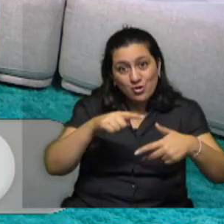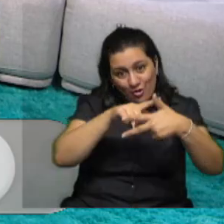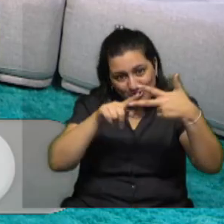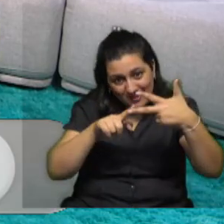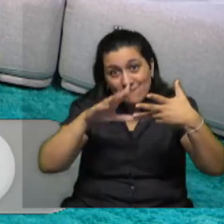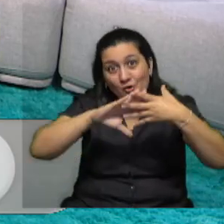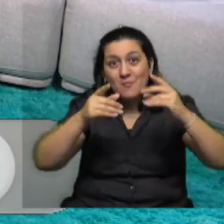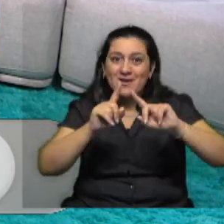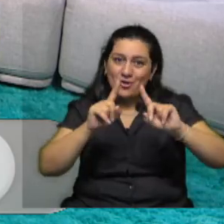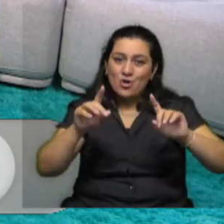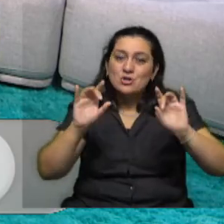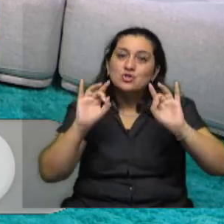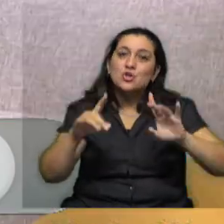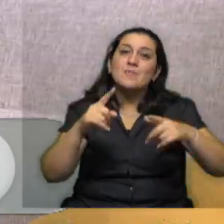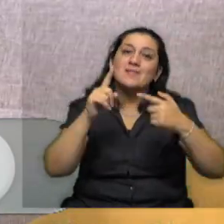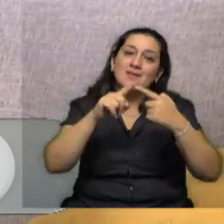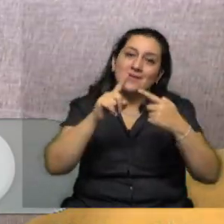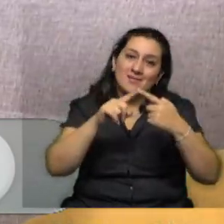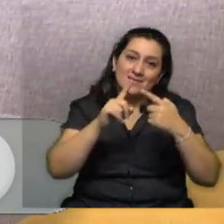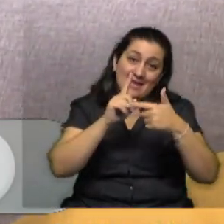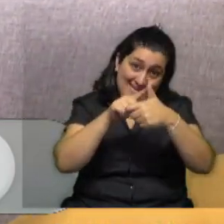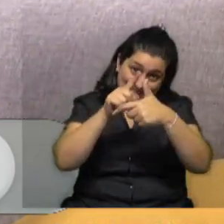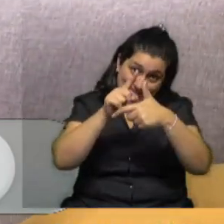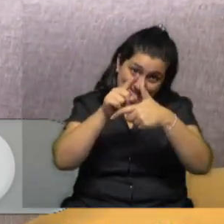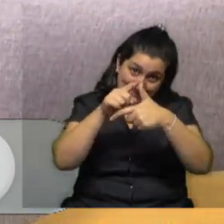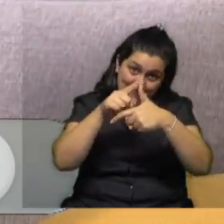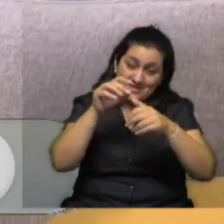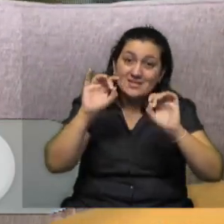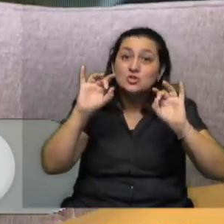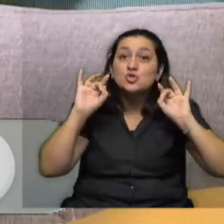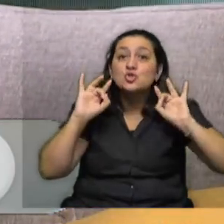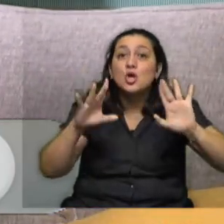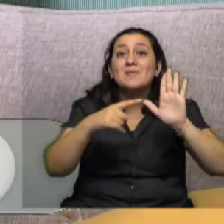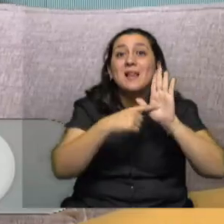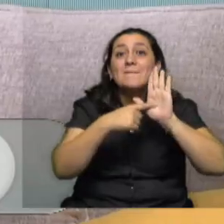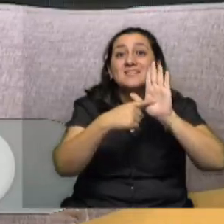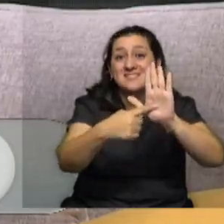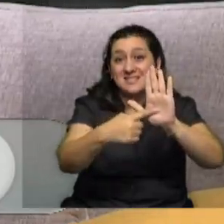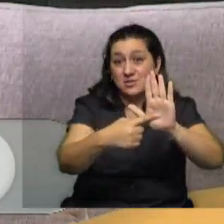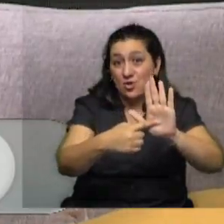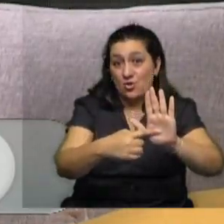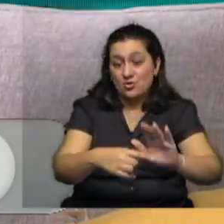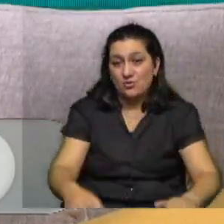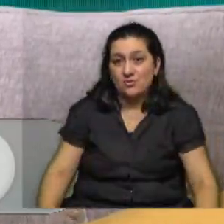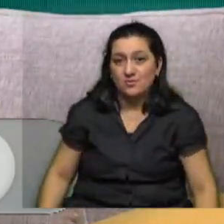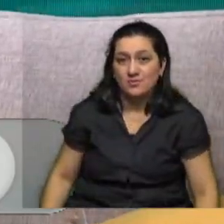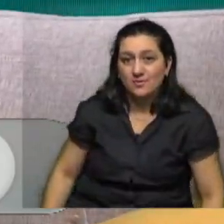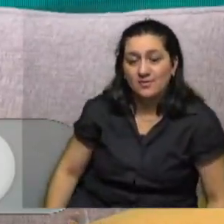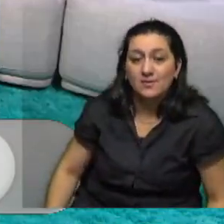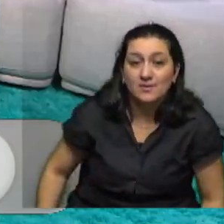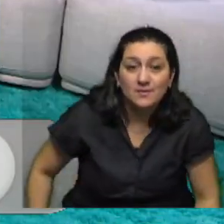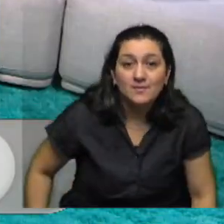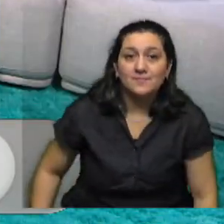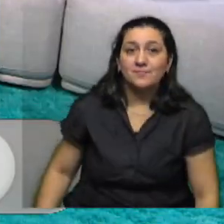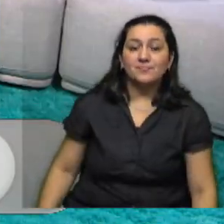Vamos a tomar claro. Porque tengo muchos temas para hablar de Fito. Entonces, esta es la presentación de las columnas que van a venir. Pero pará, está. No, porque también